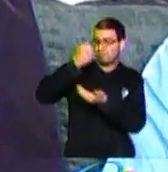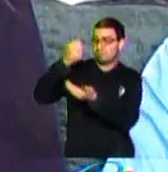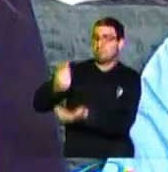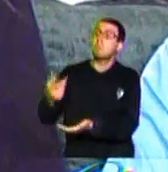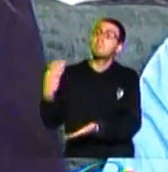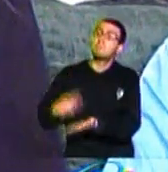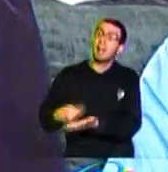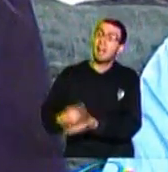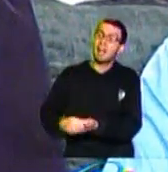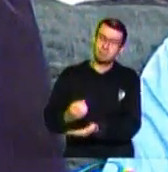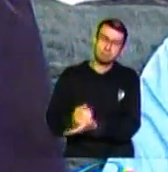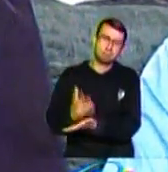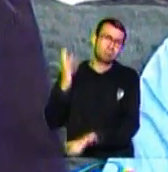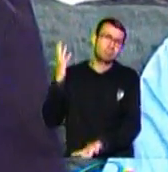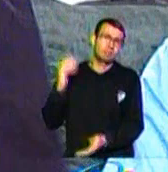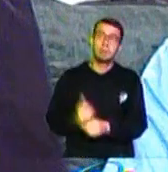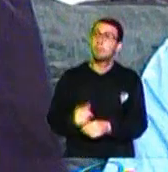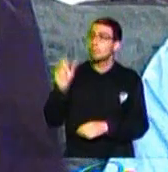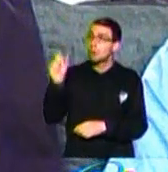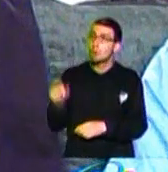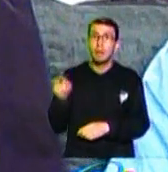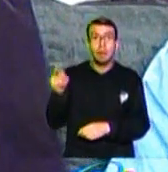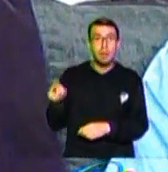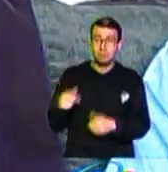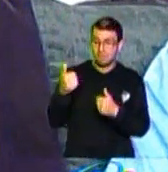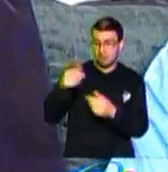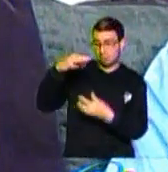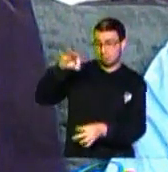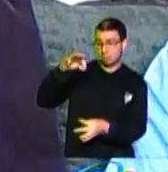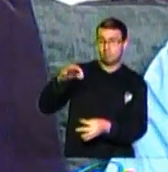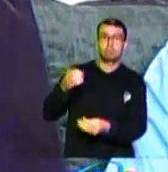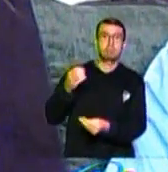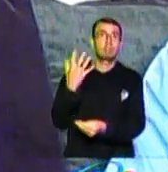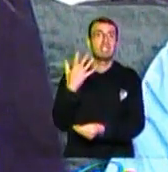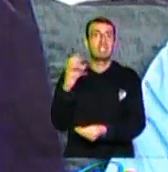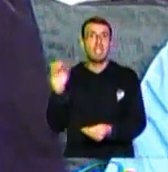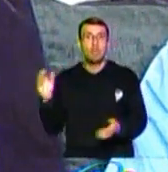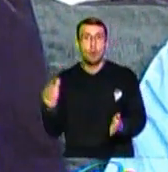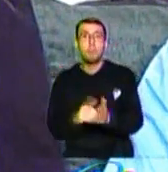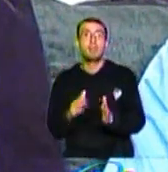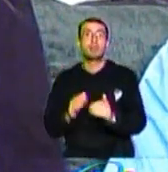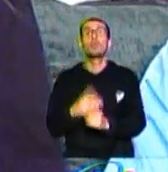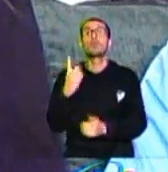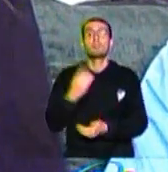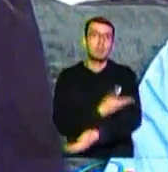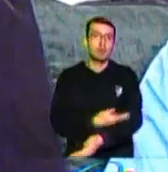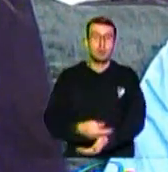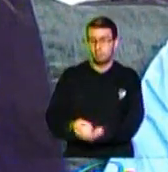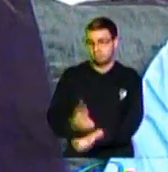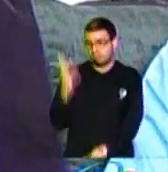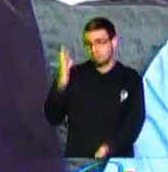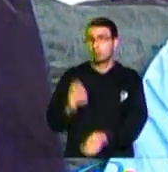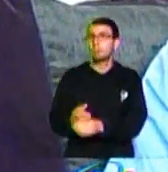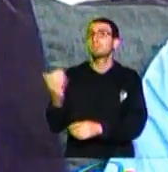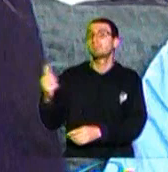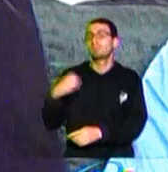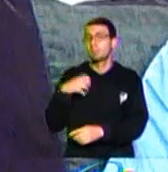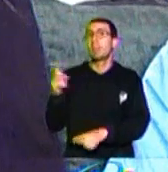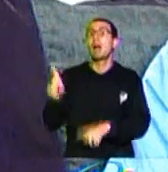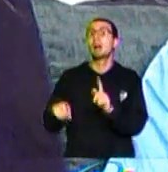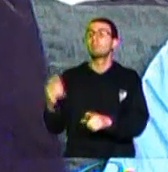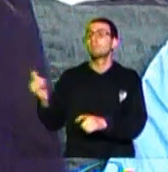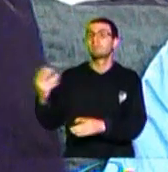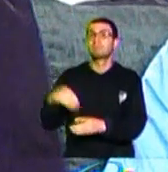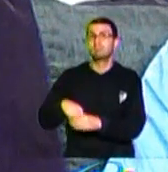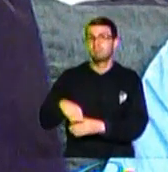inicialmente, y ve uno que el paciente nunca sale con una fórmula de menos de 500 o un millón de pesos. Eso no es justo y realmente hay